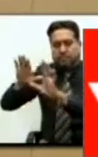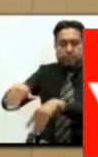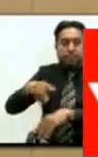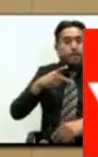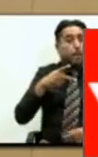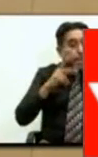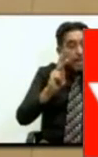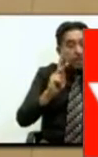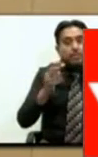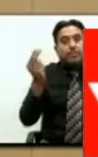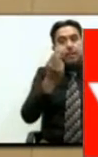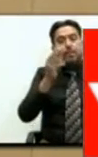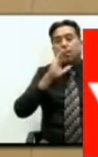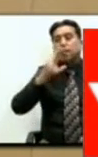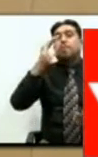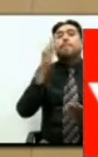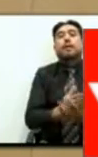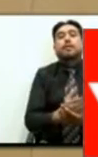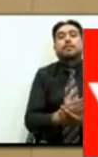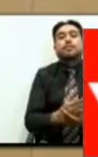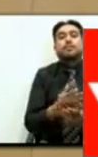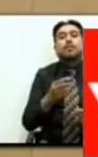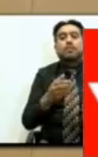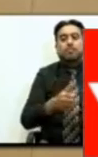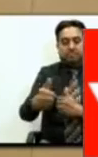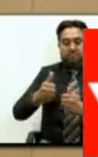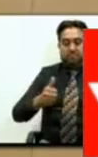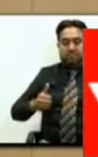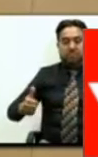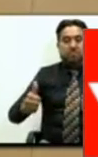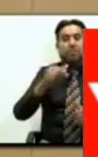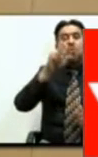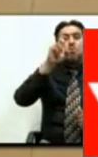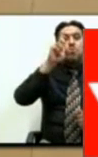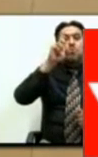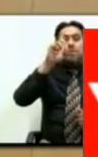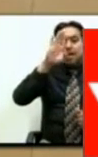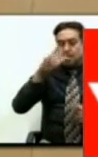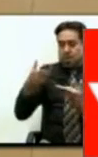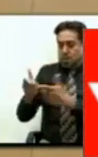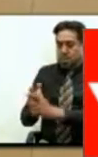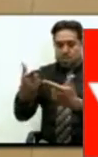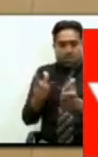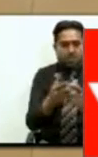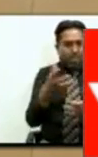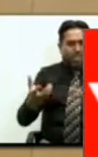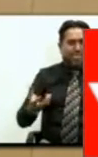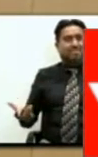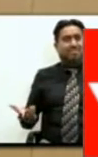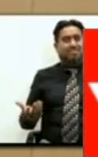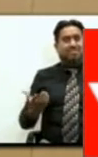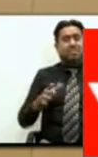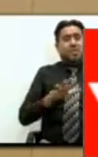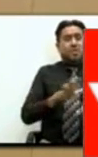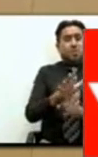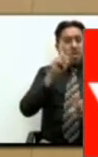que se evitará la partidización de una causa una causa que nosotros hablamos aquí